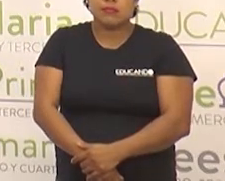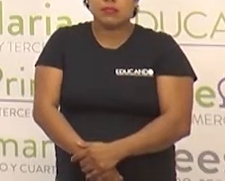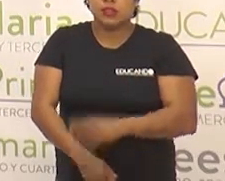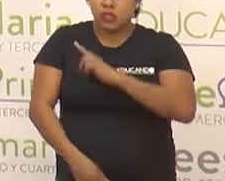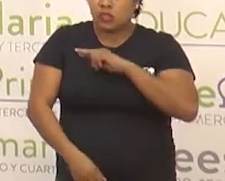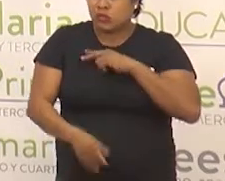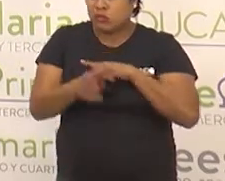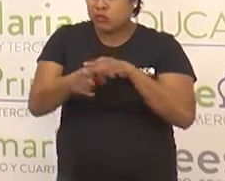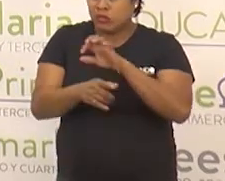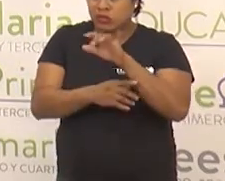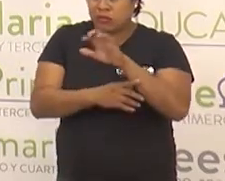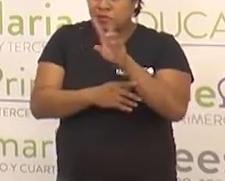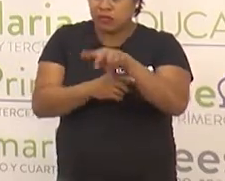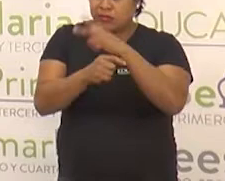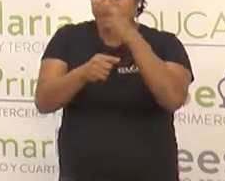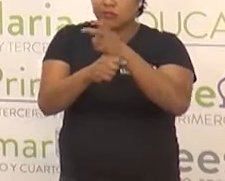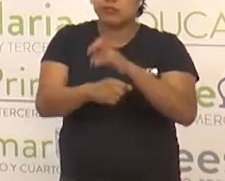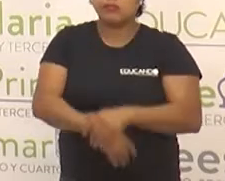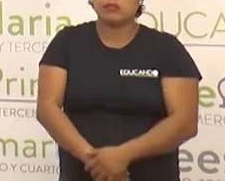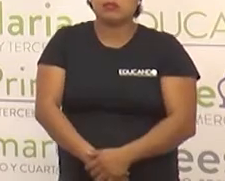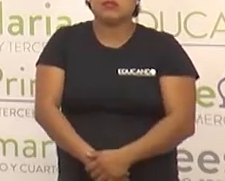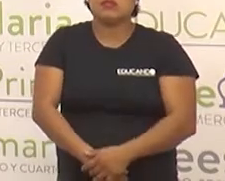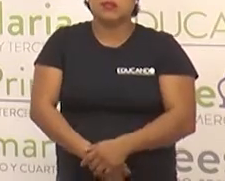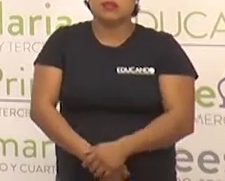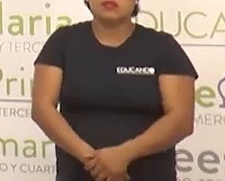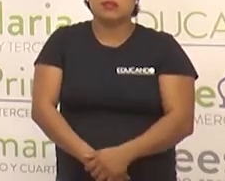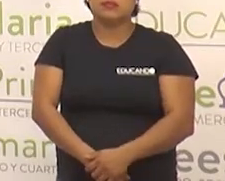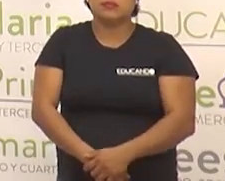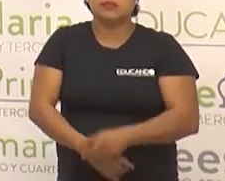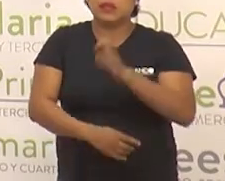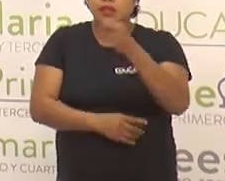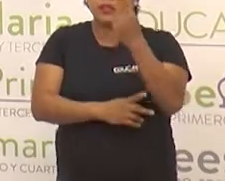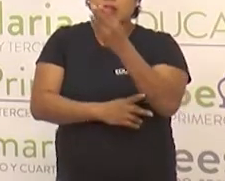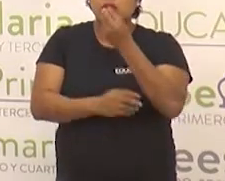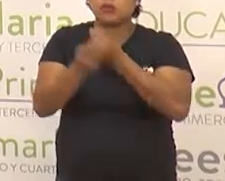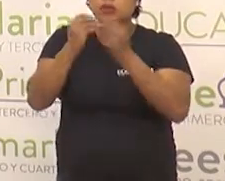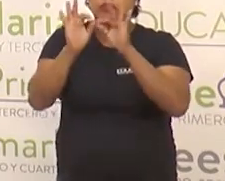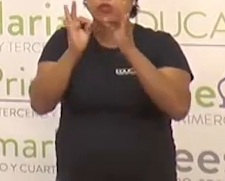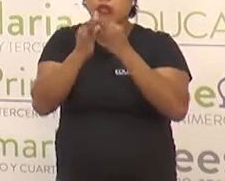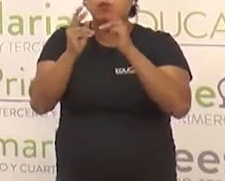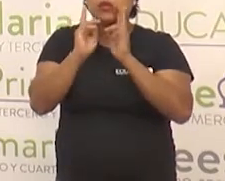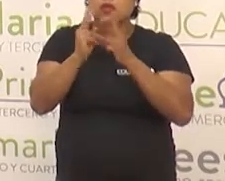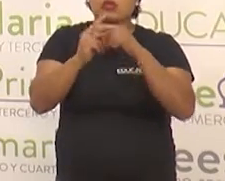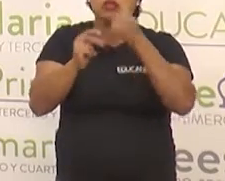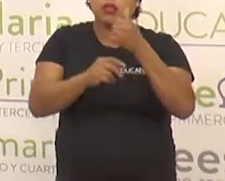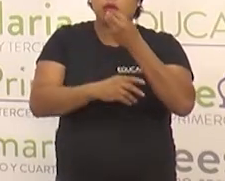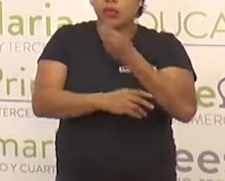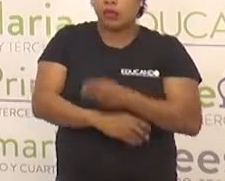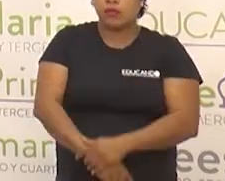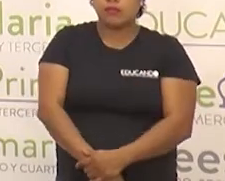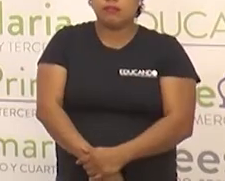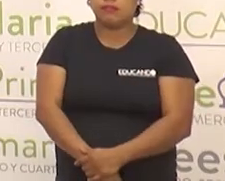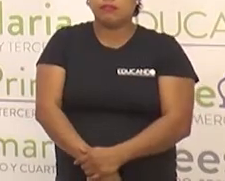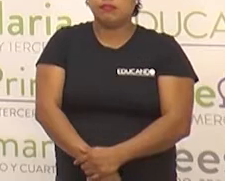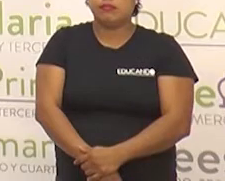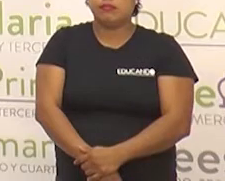Vamos a seguir leyendo la que continúa. Es necesario comer frutas y verduras en cada comida.